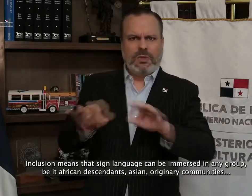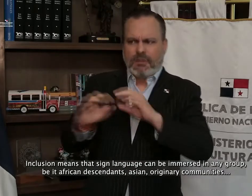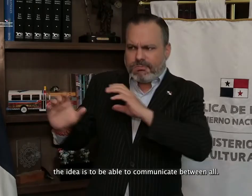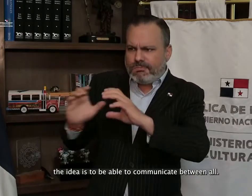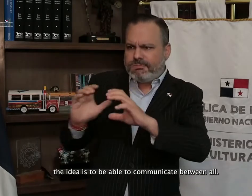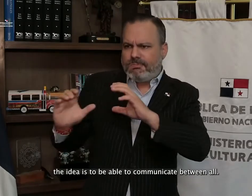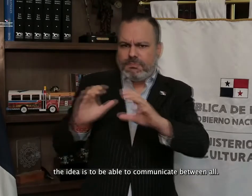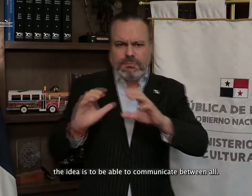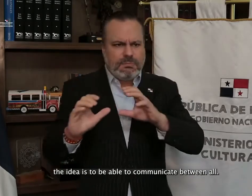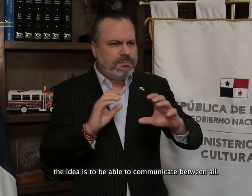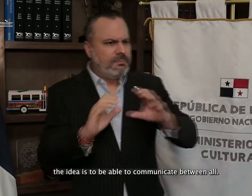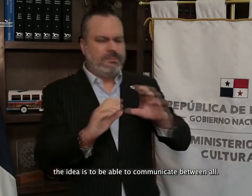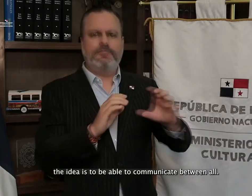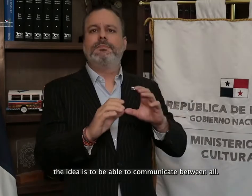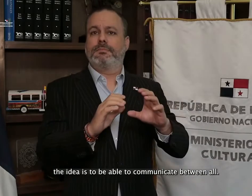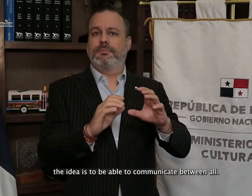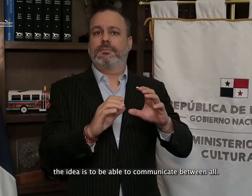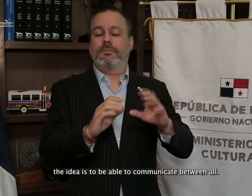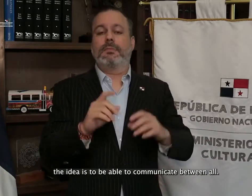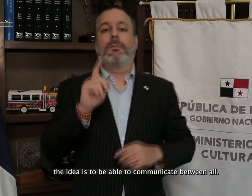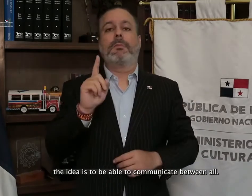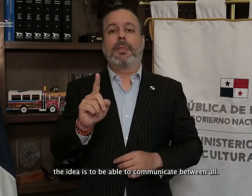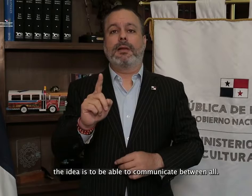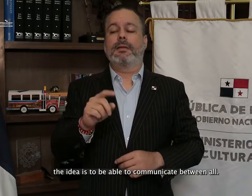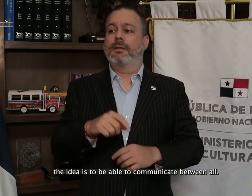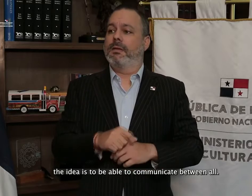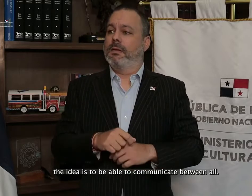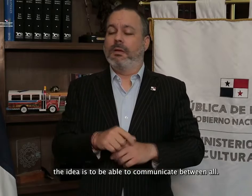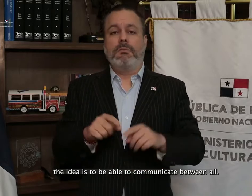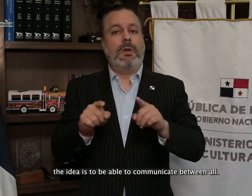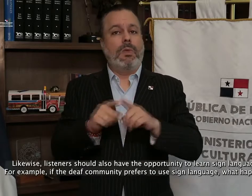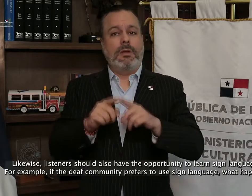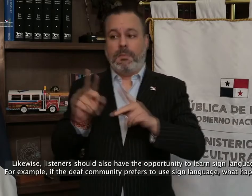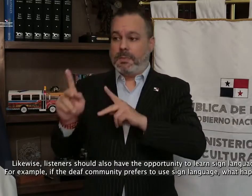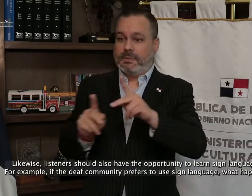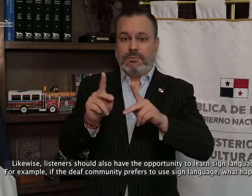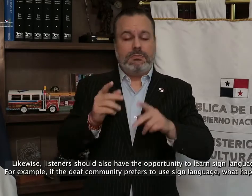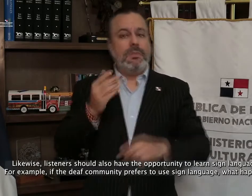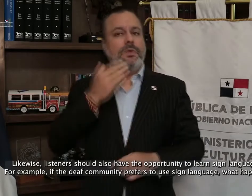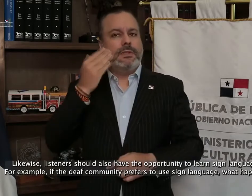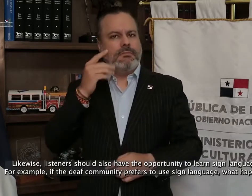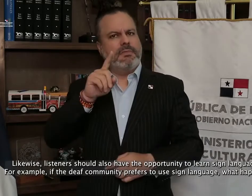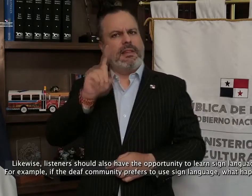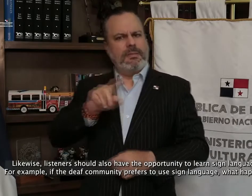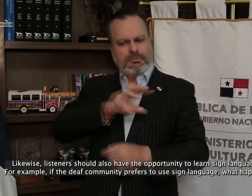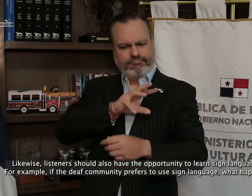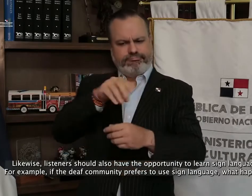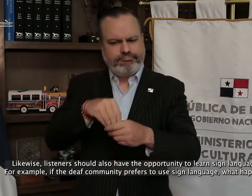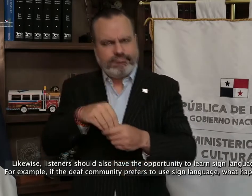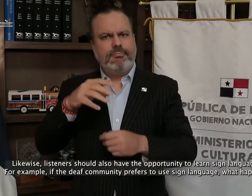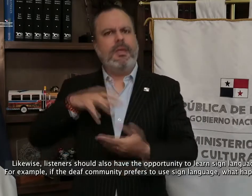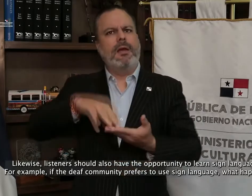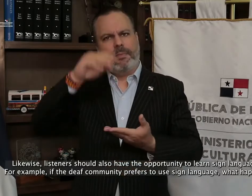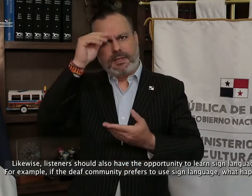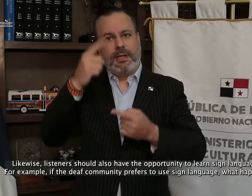oyentes. Esto gracias a la inclusión. ¿Qué significa inclusión? La inclusión significa que